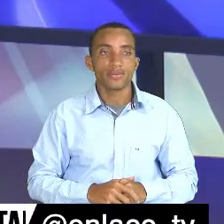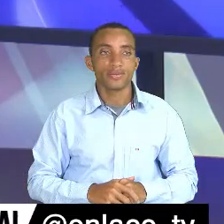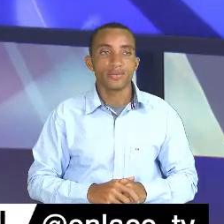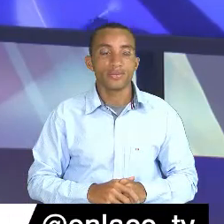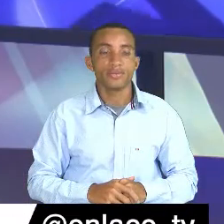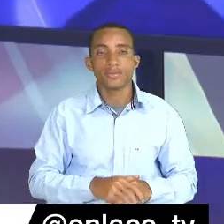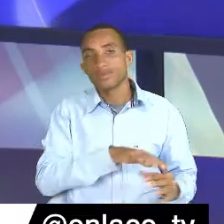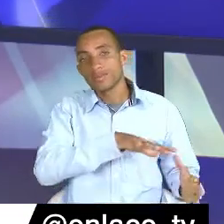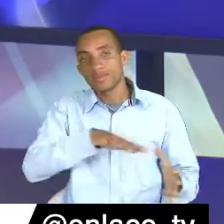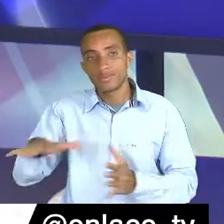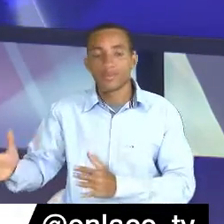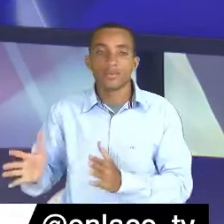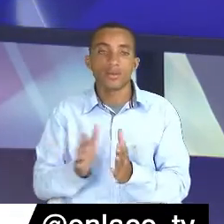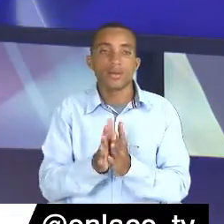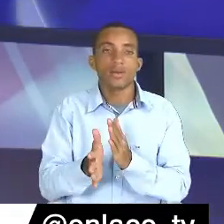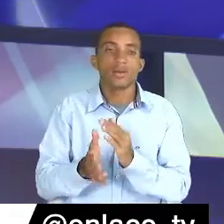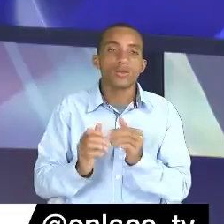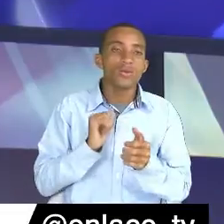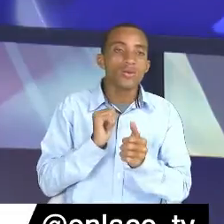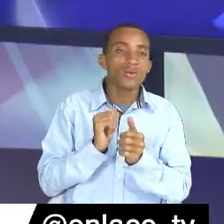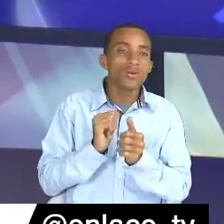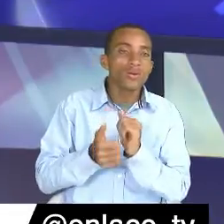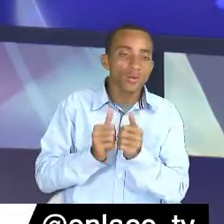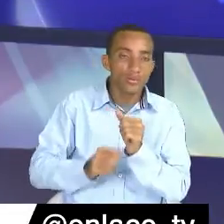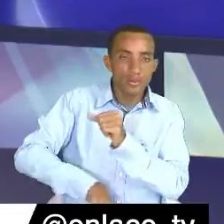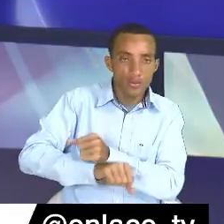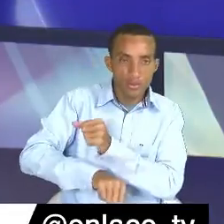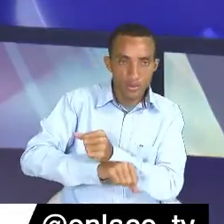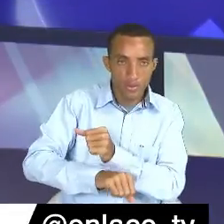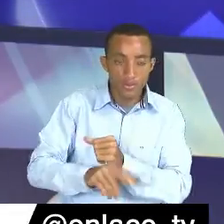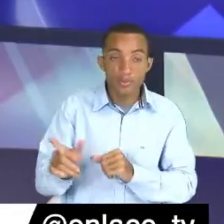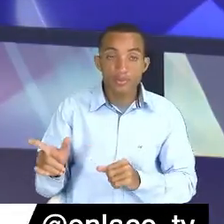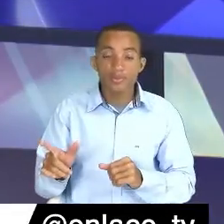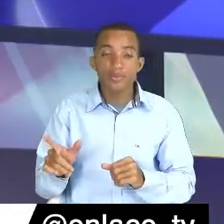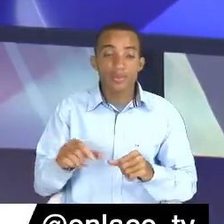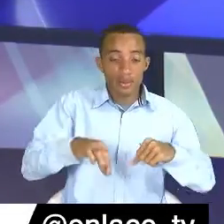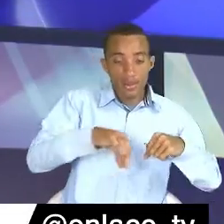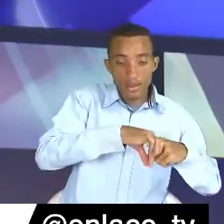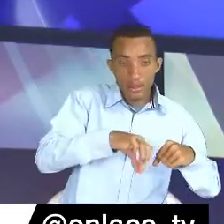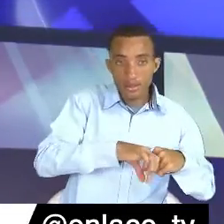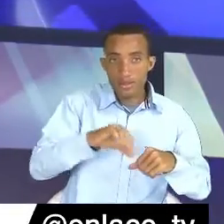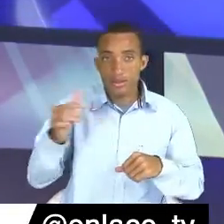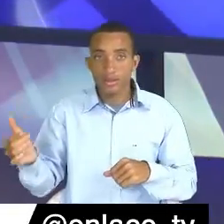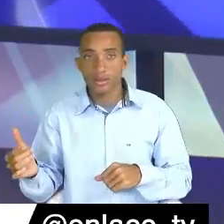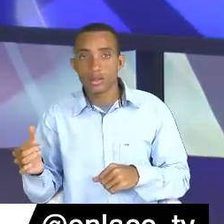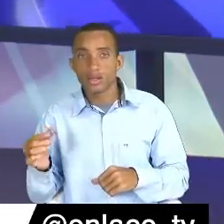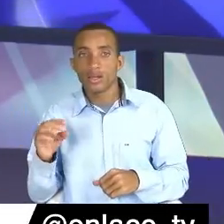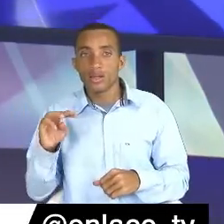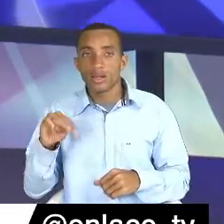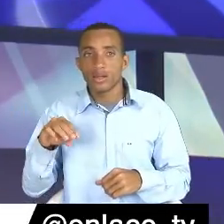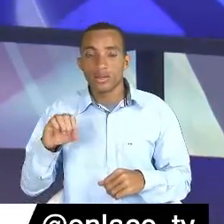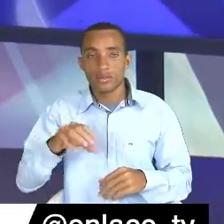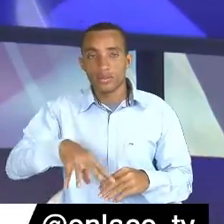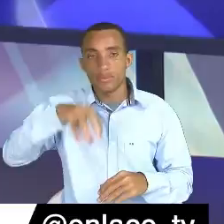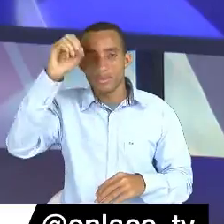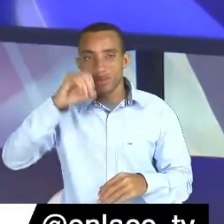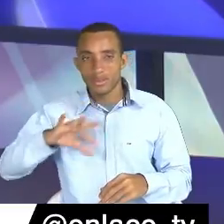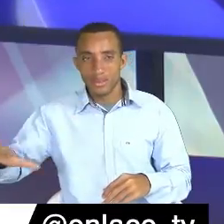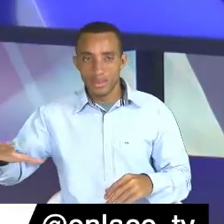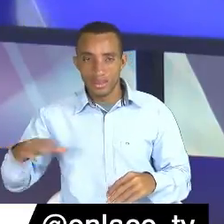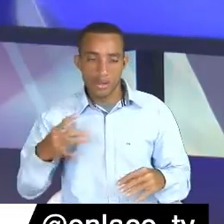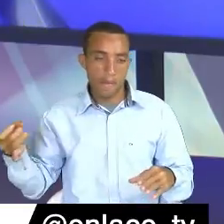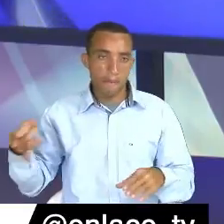Pasamos ahora al fútbol. Alianza Petrolera perdió ante Unión Magdalena 2-1 en Copa Águila. Este encuentro tuvo lugar en el